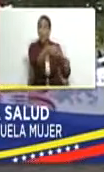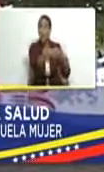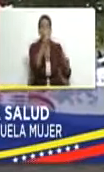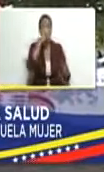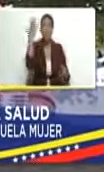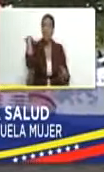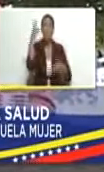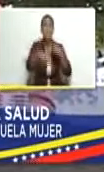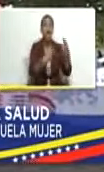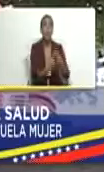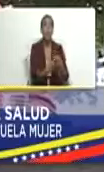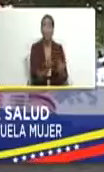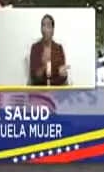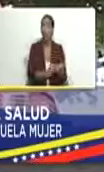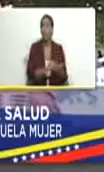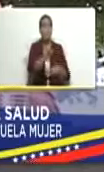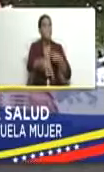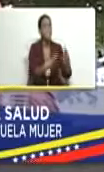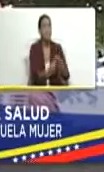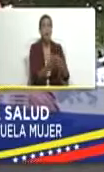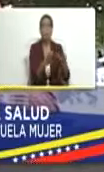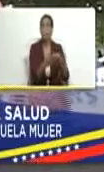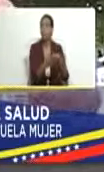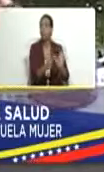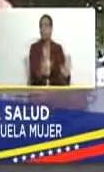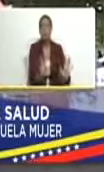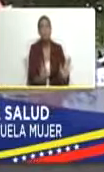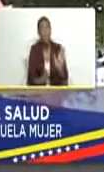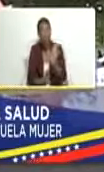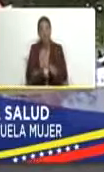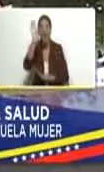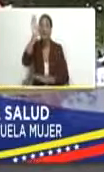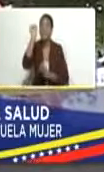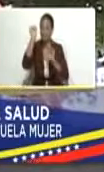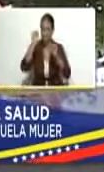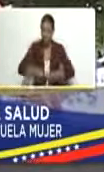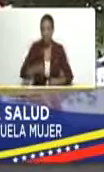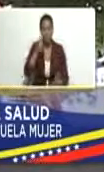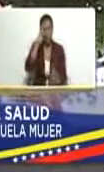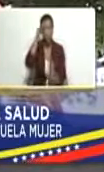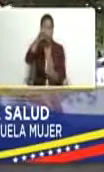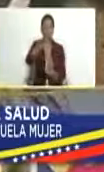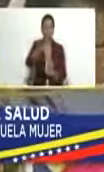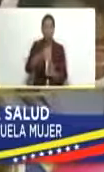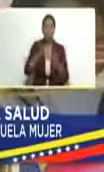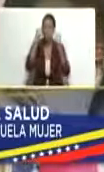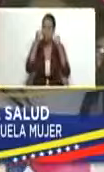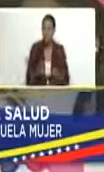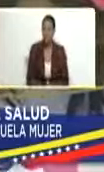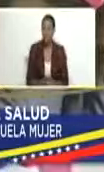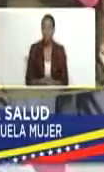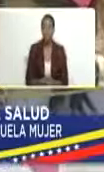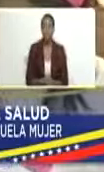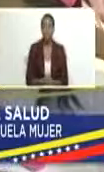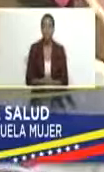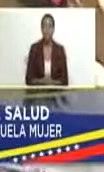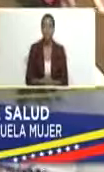pasado no volveremos. Nosotros lo que vamos es para adelante, rumbo al futuro seguro.